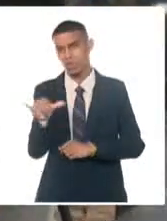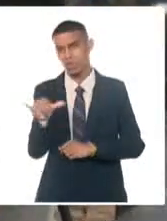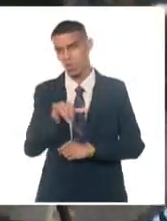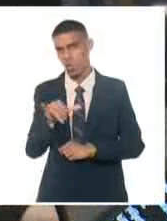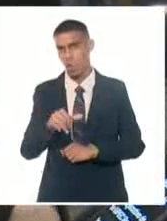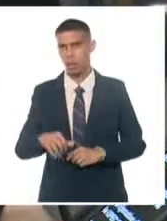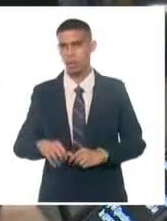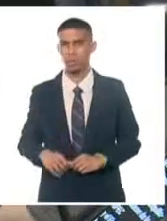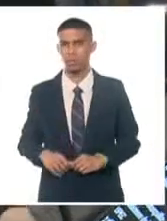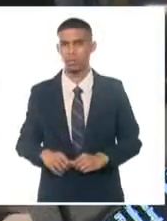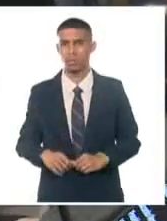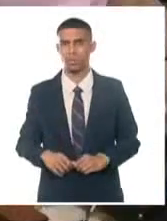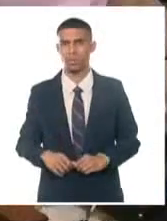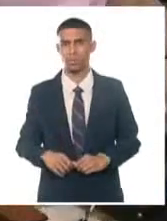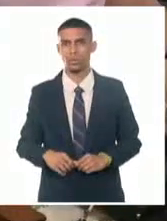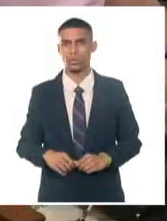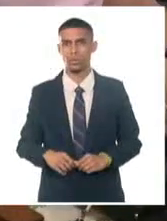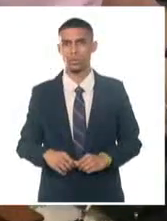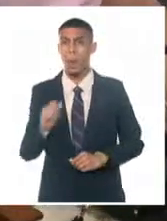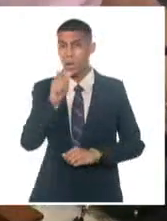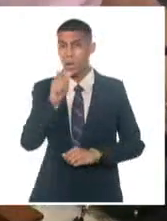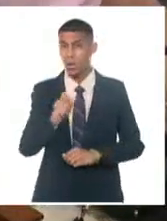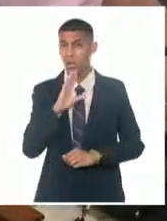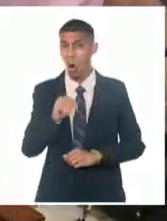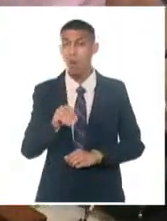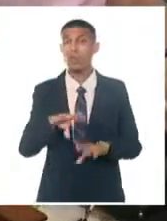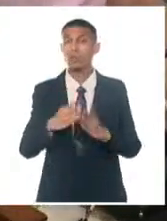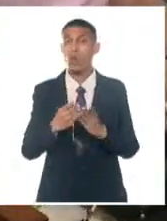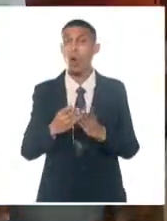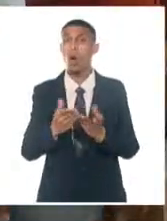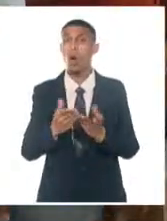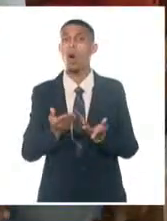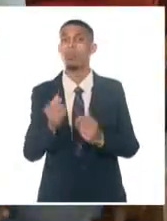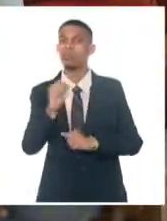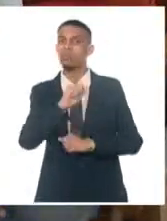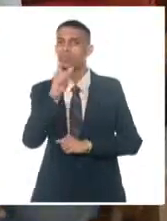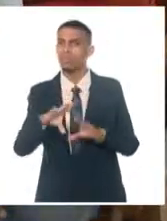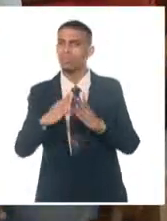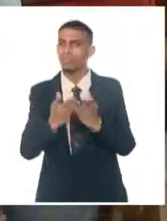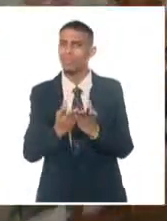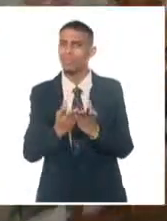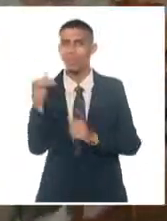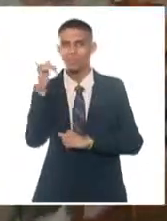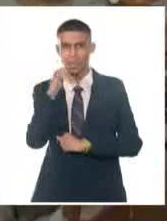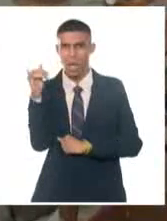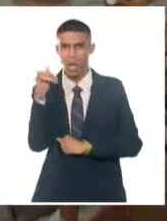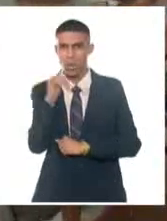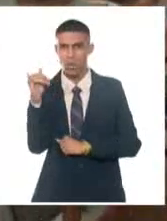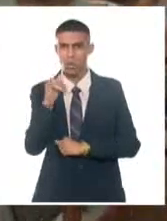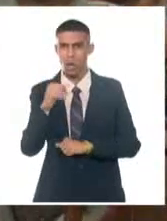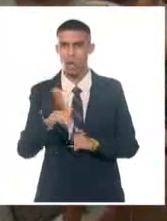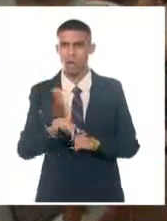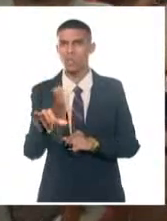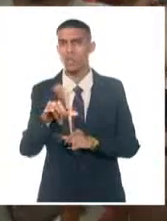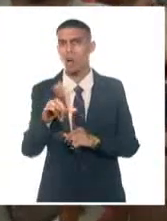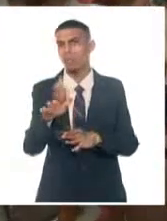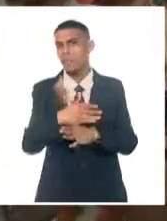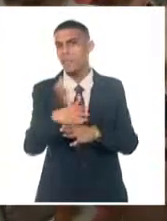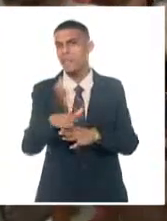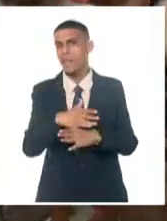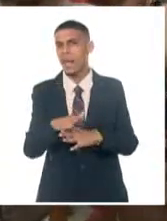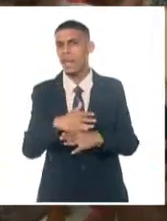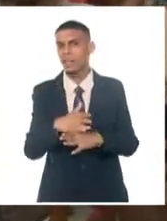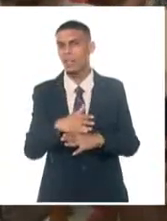Bermúdez destacó en 2022 por la calidad extraordinaria de sus productos audiovisuales la variedad de géneros empleados